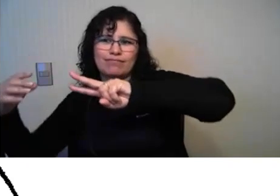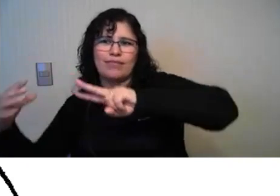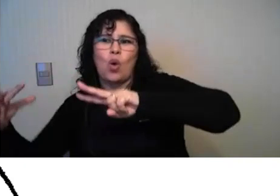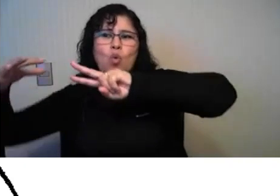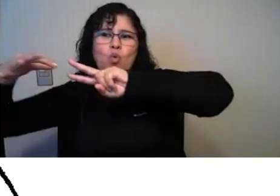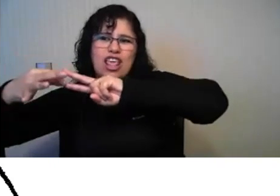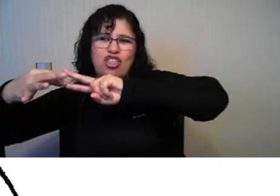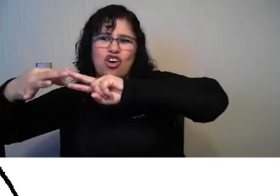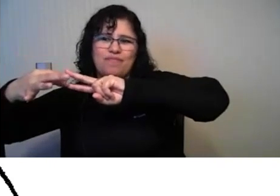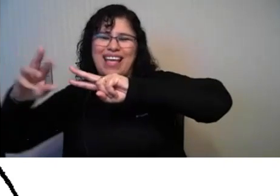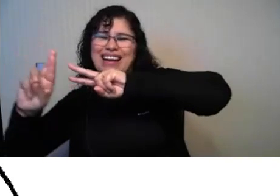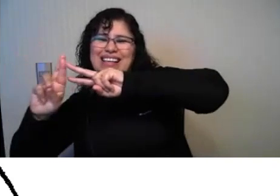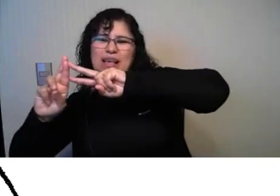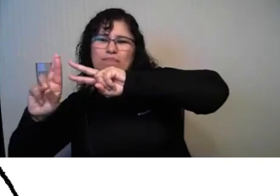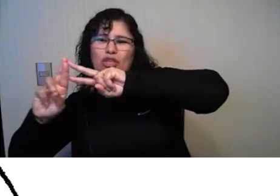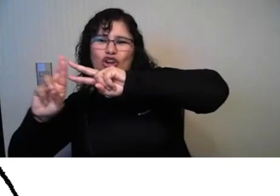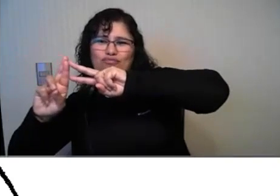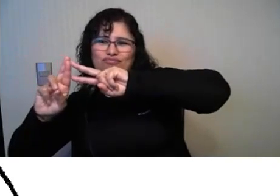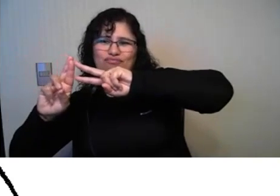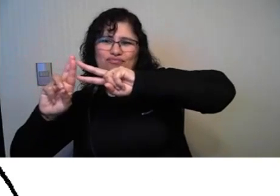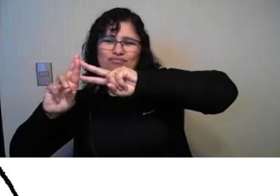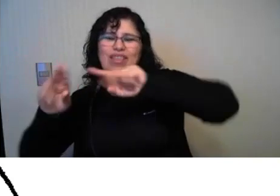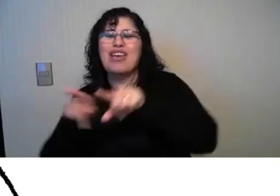un receptor.